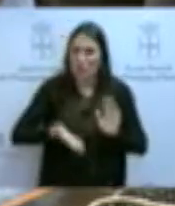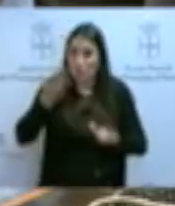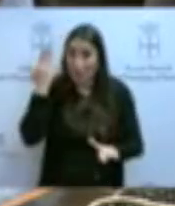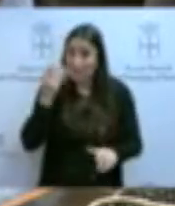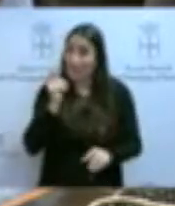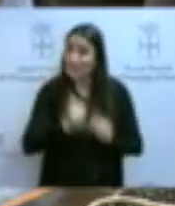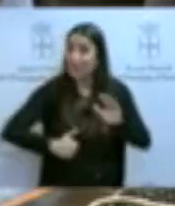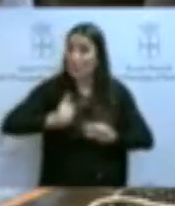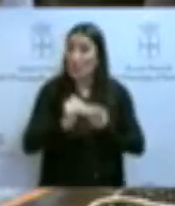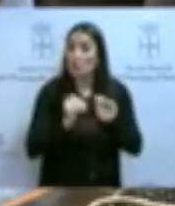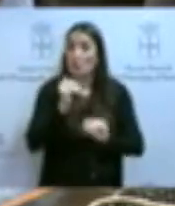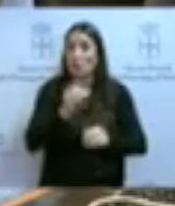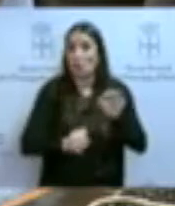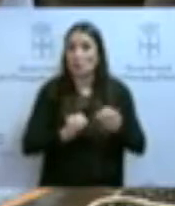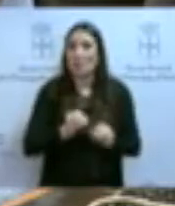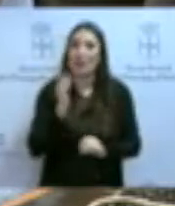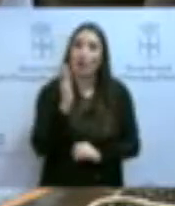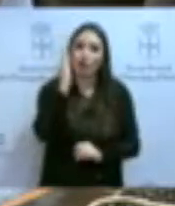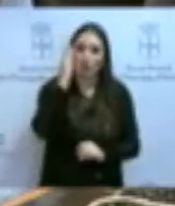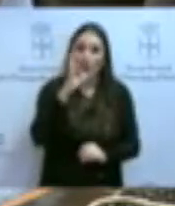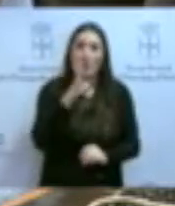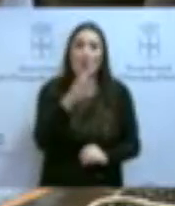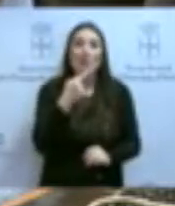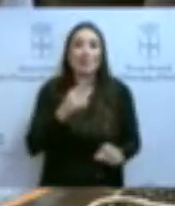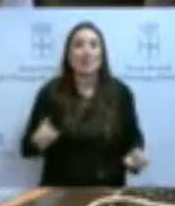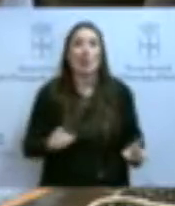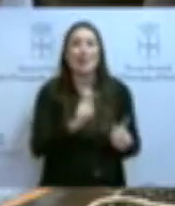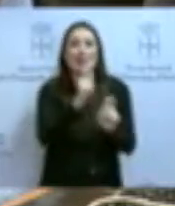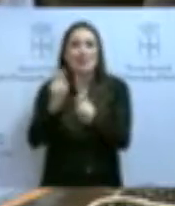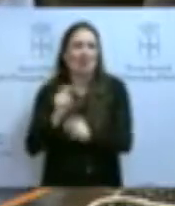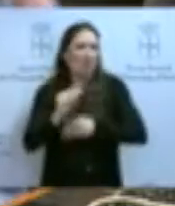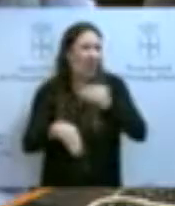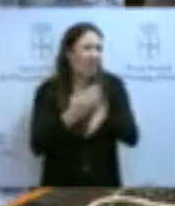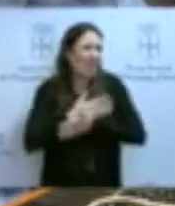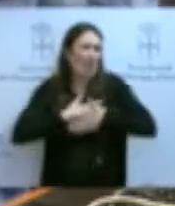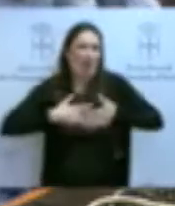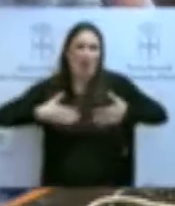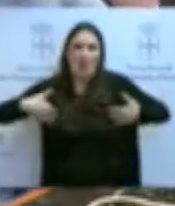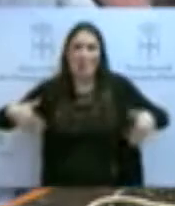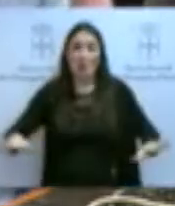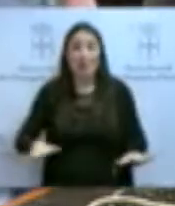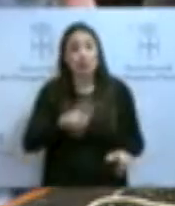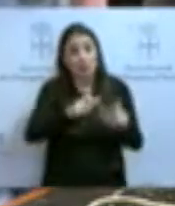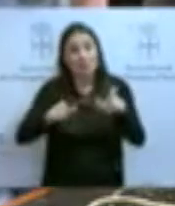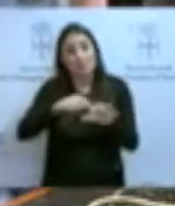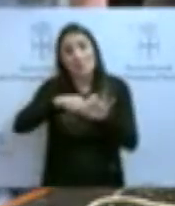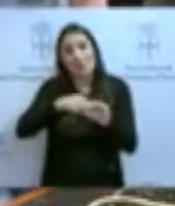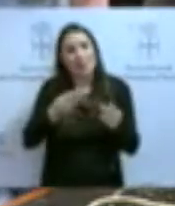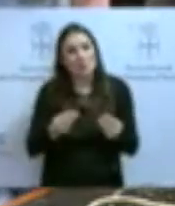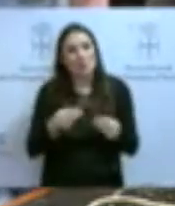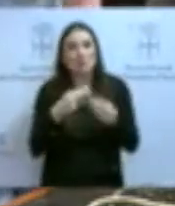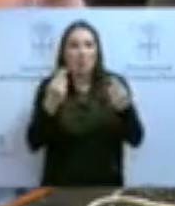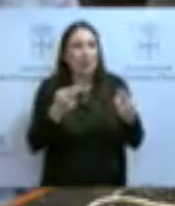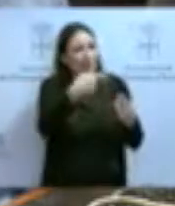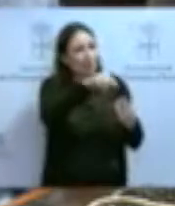Tribunal Superior de Justicia les condenó por utilizar la libre designación como les venía en gana, patrimonializando cientos de puestos públicos que se